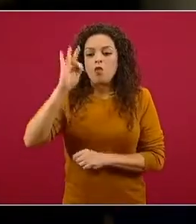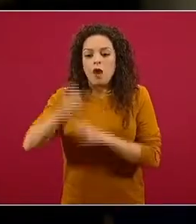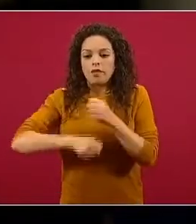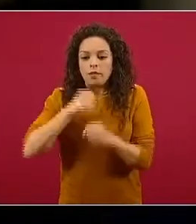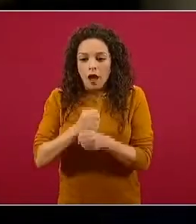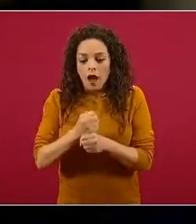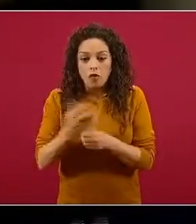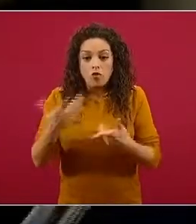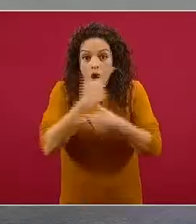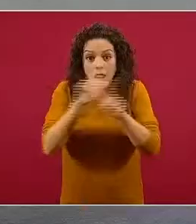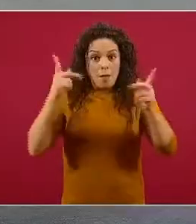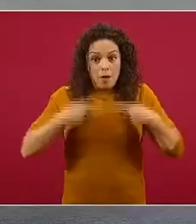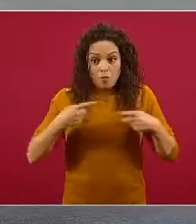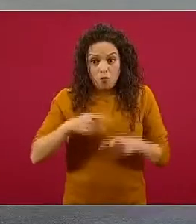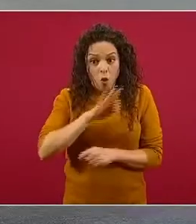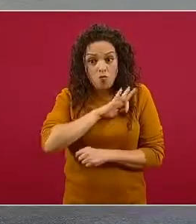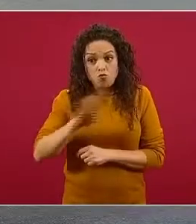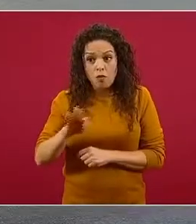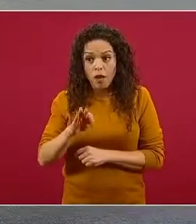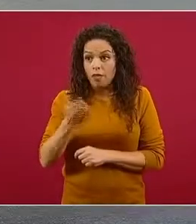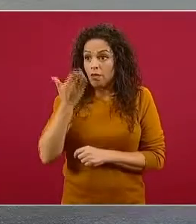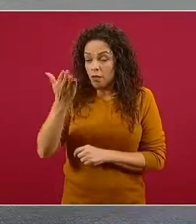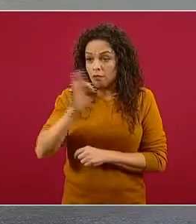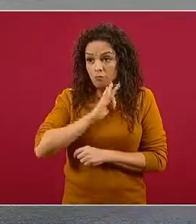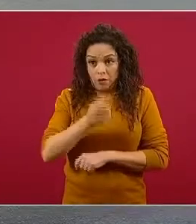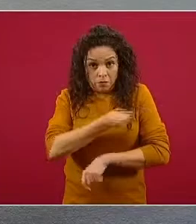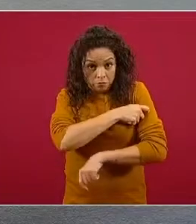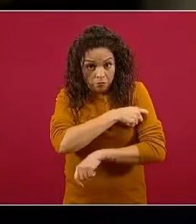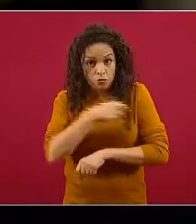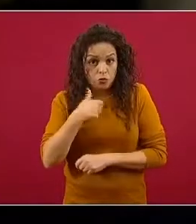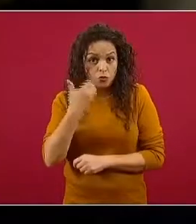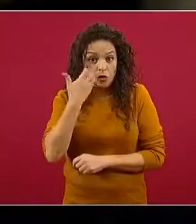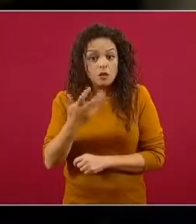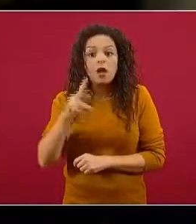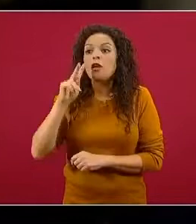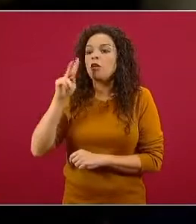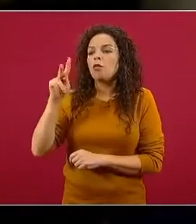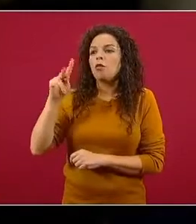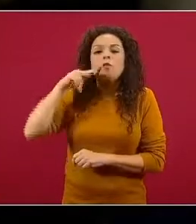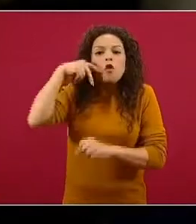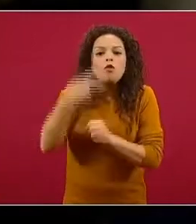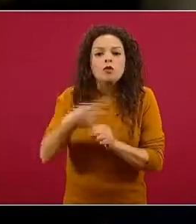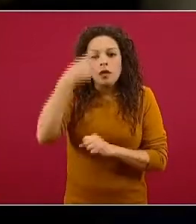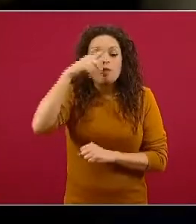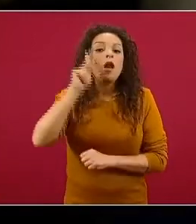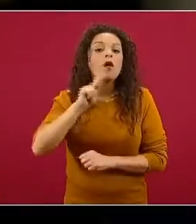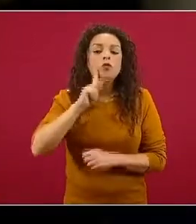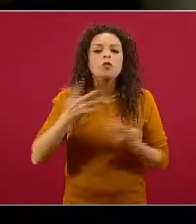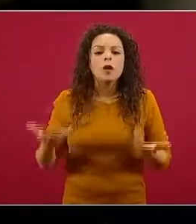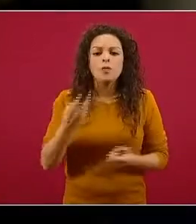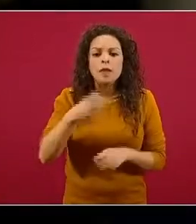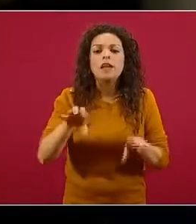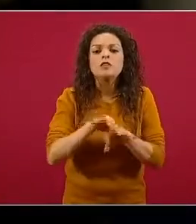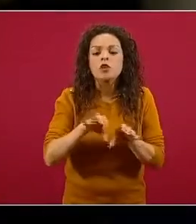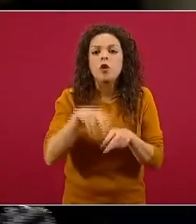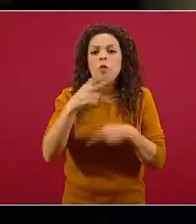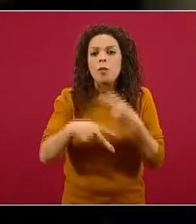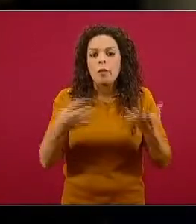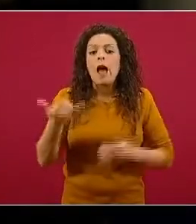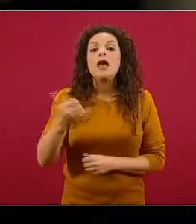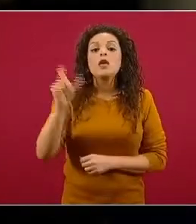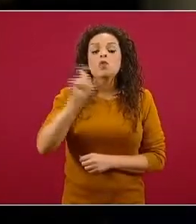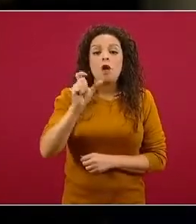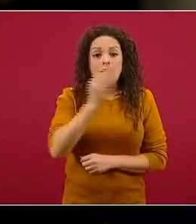se puede acercar y pues ahora sí que alguien decir, pues yo quiero ser conejillo de Indias. O sea, ¿cómo va a ser esta cuestión? Y las fechas, si